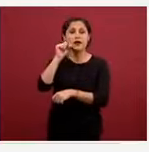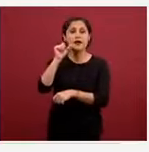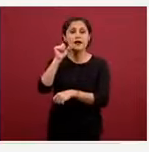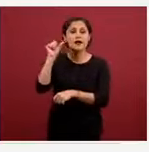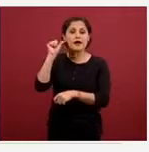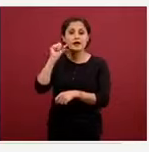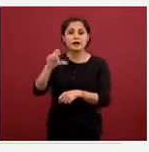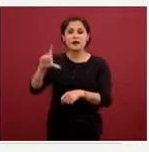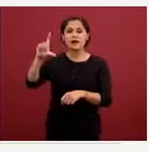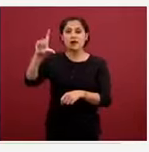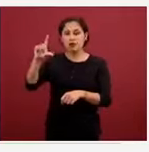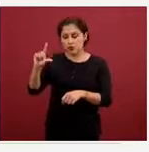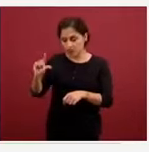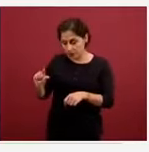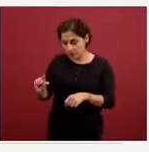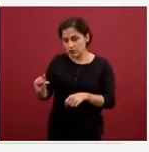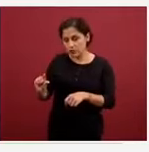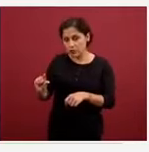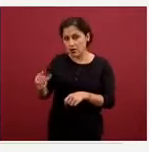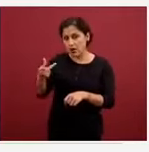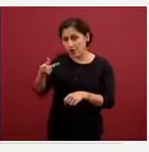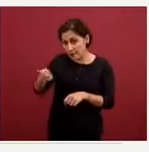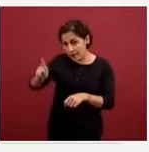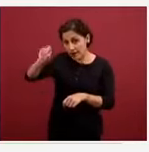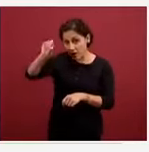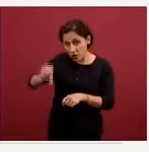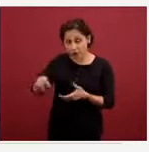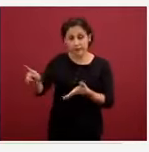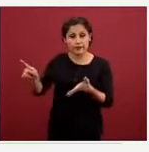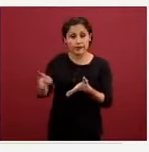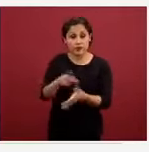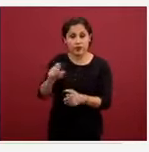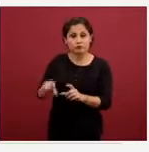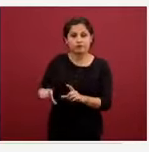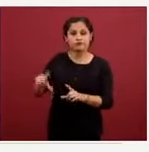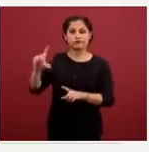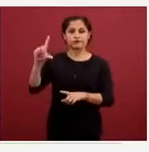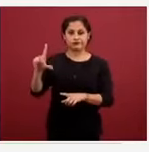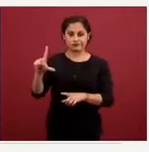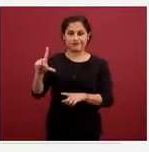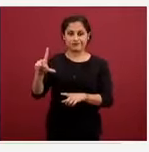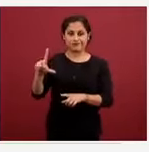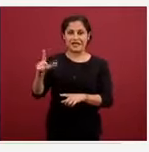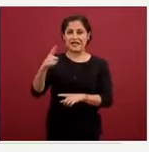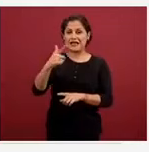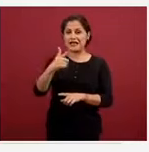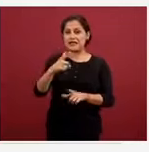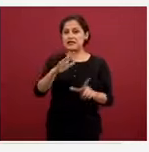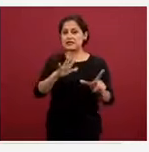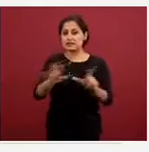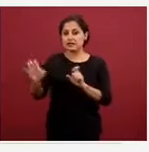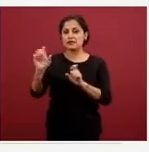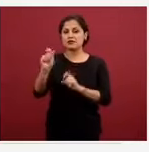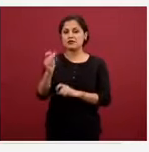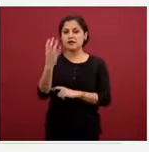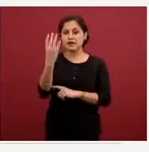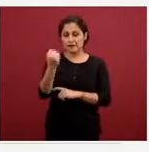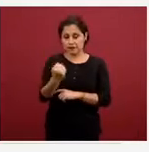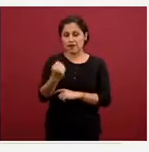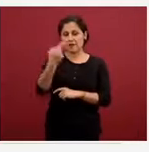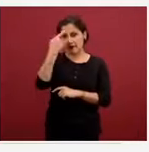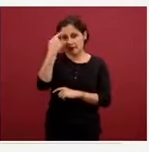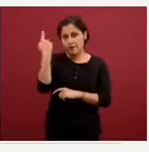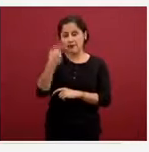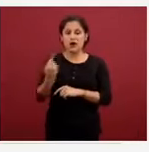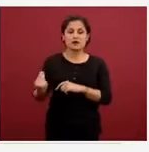esa cantidad de casos que se confirmaron, pero el día de hoy vuelve nuevamente con estos 729 a tener una tendencia,